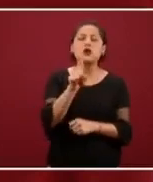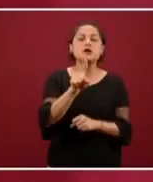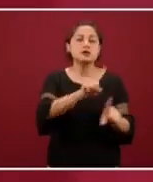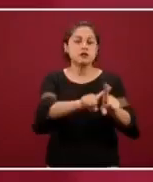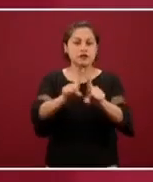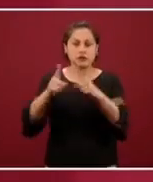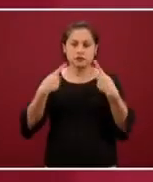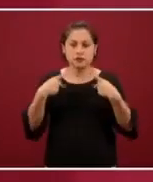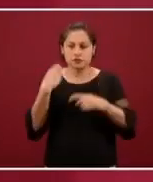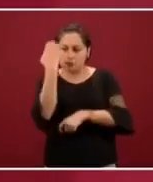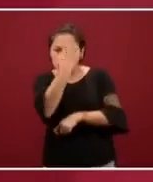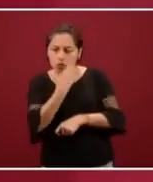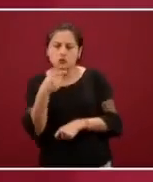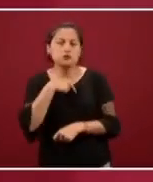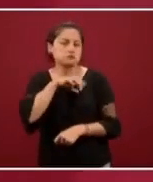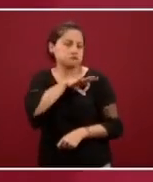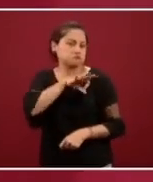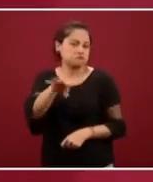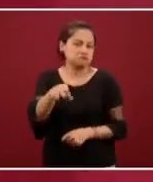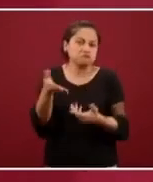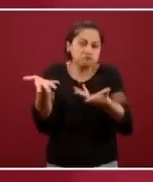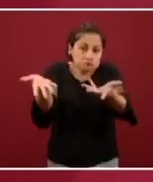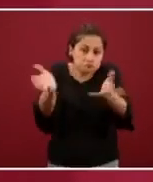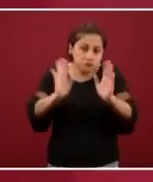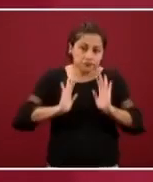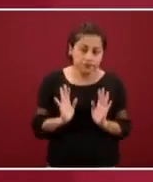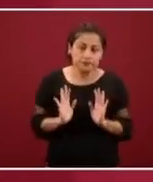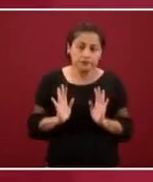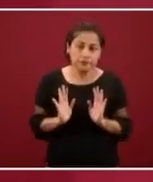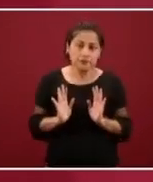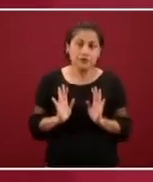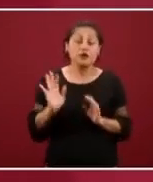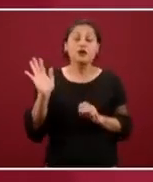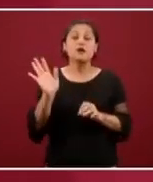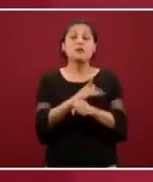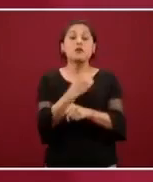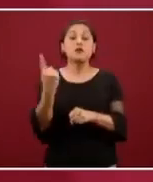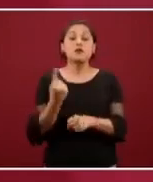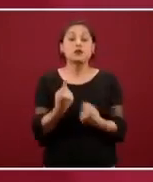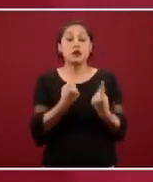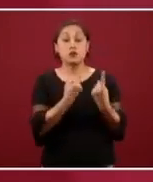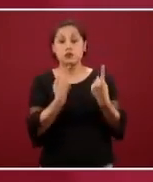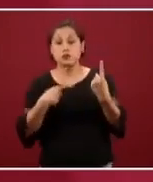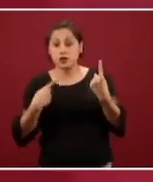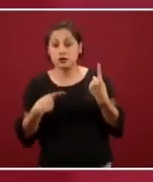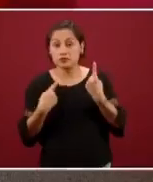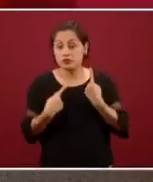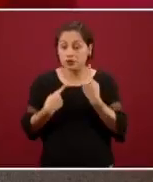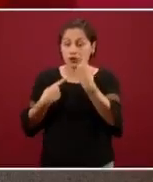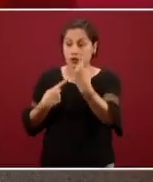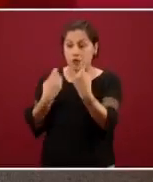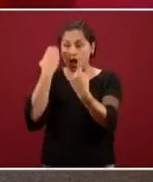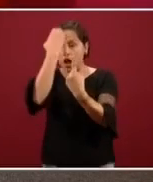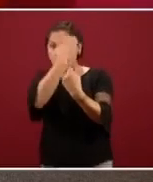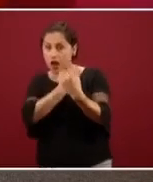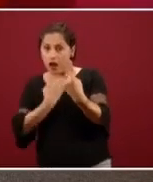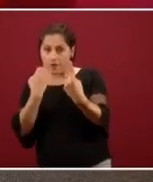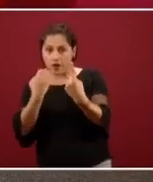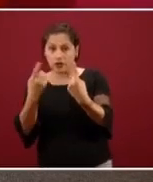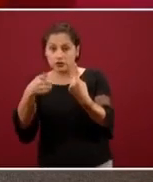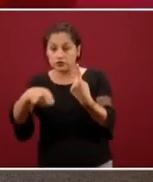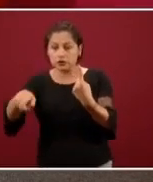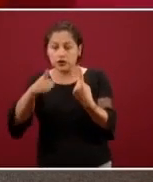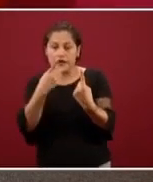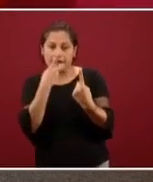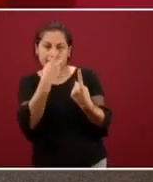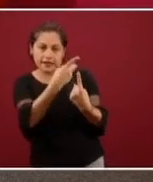para el Sistema Nacional de Vigilancia Epidemiológica y para poderle decir a ese paciente que es negativo y que realmente es negativo o que